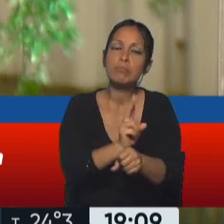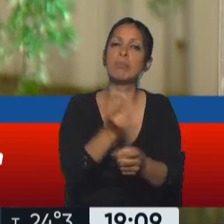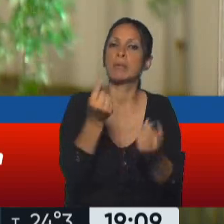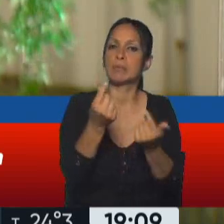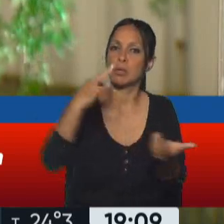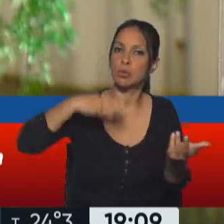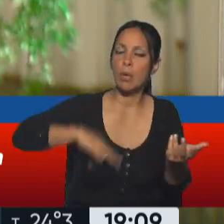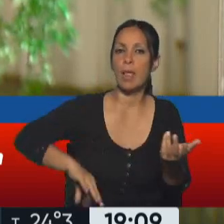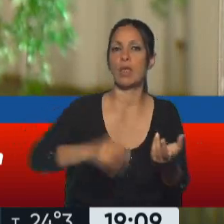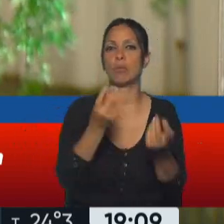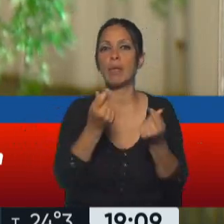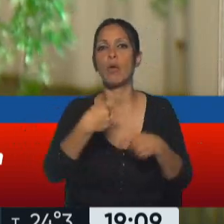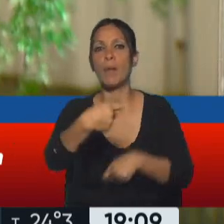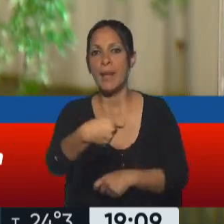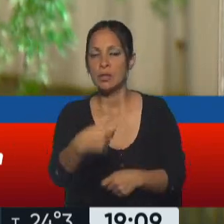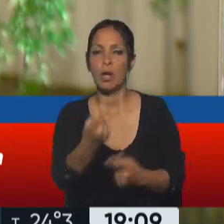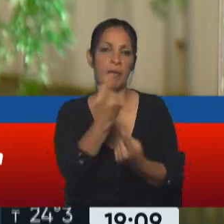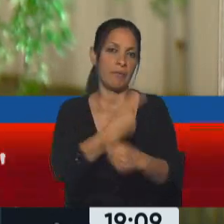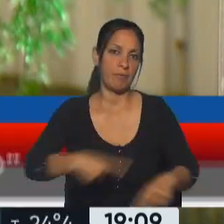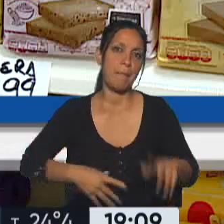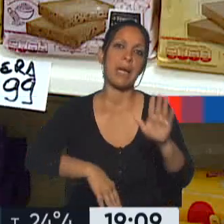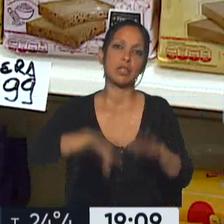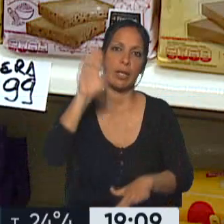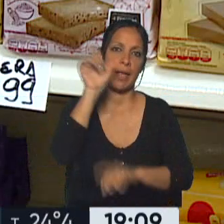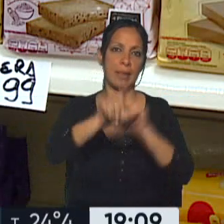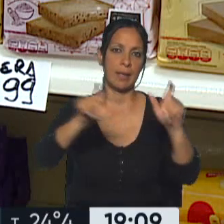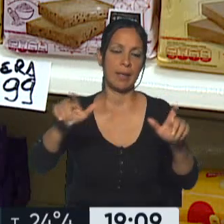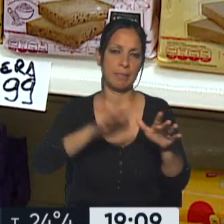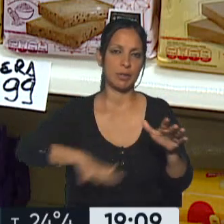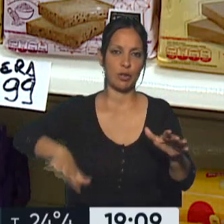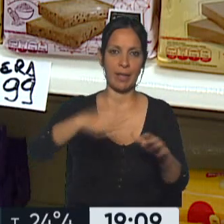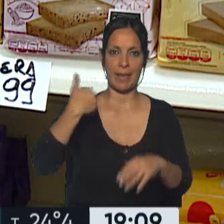de los salarios y de las jubilaciones de la inmensa mayoría del pueblo argentino.